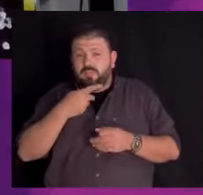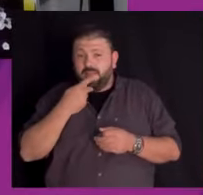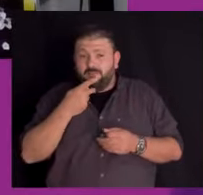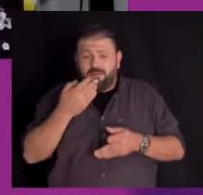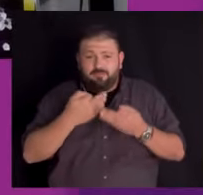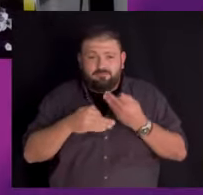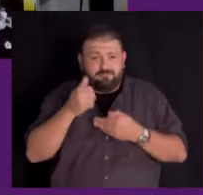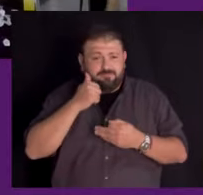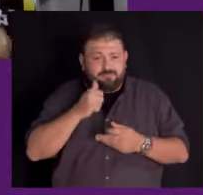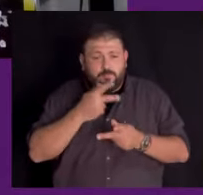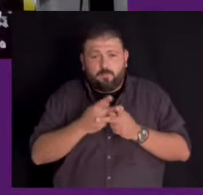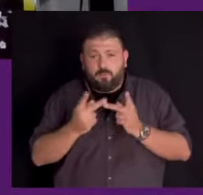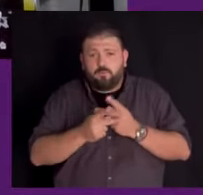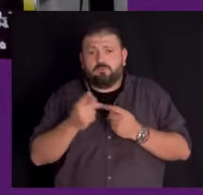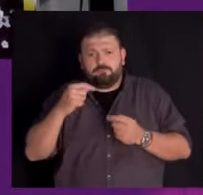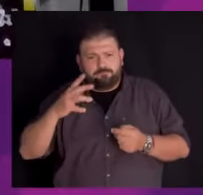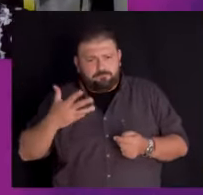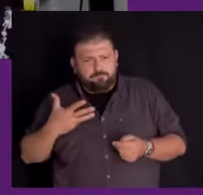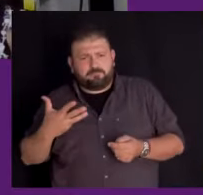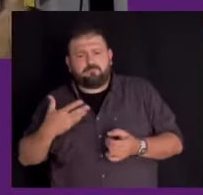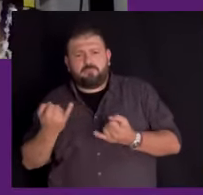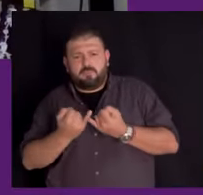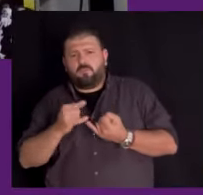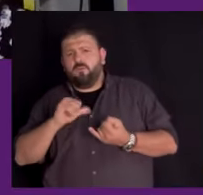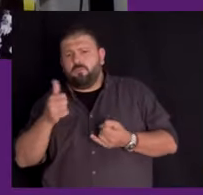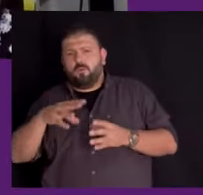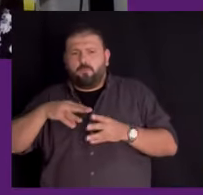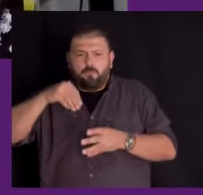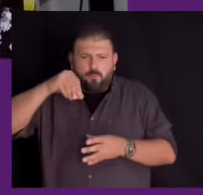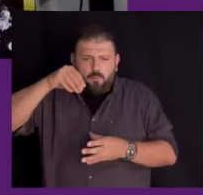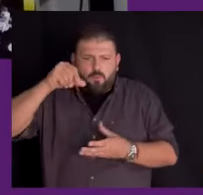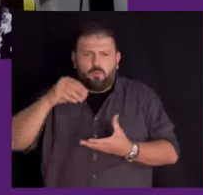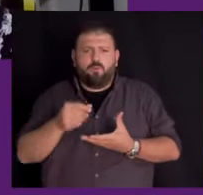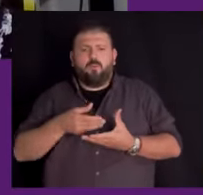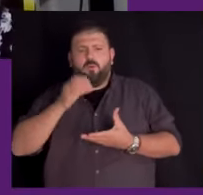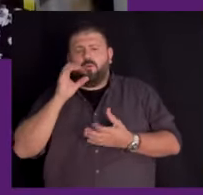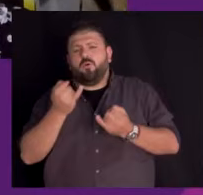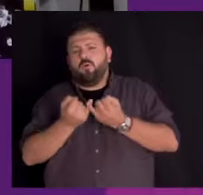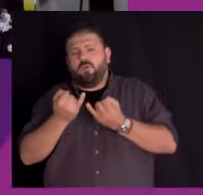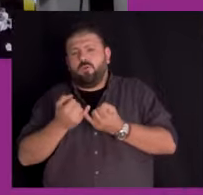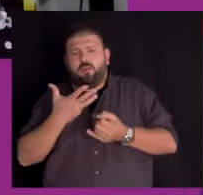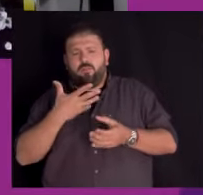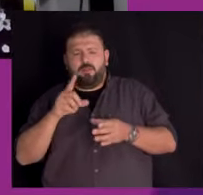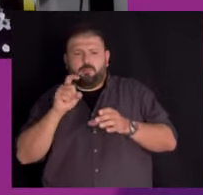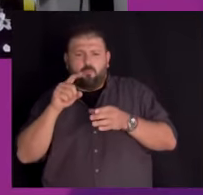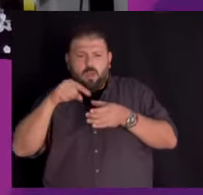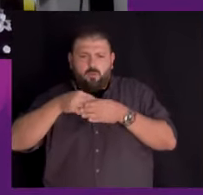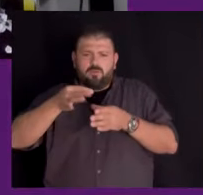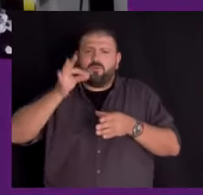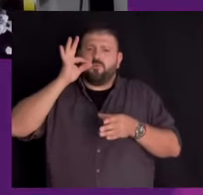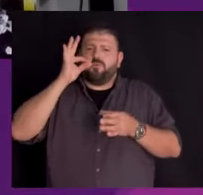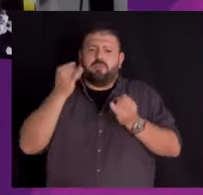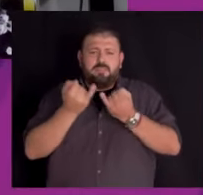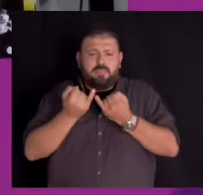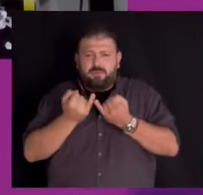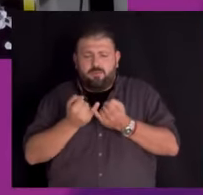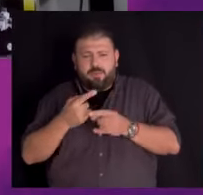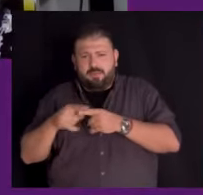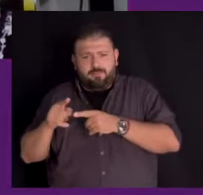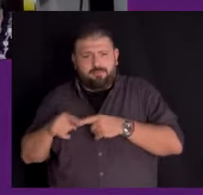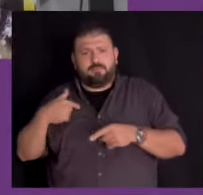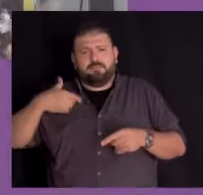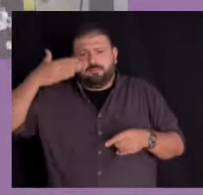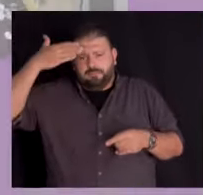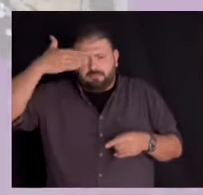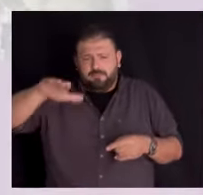ser que a lo mejor lo tengamos en una presentación polvo, a lo mejor lo tenemos en una presentación líquida. De igual manera también sabes que tenemos un